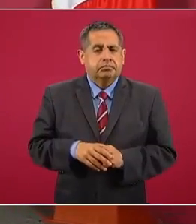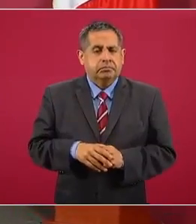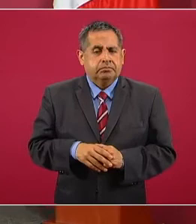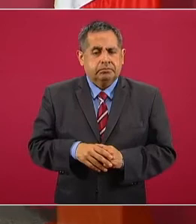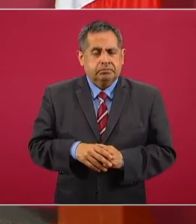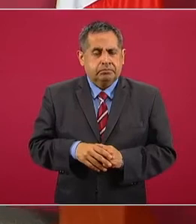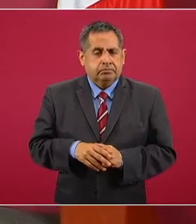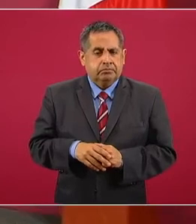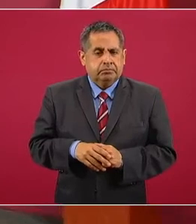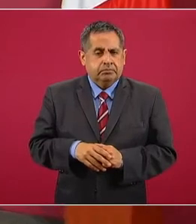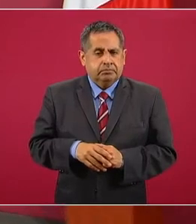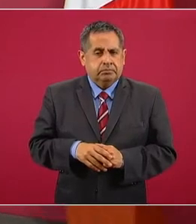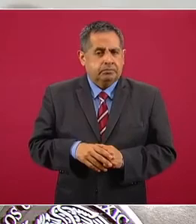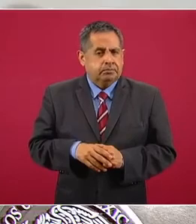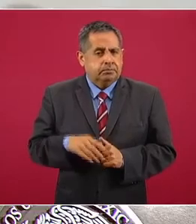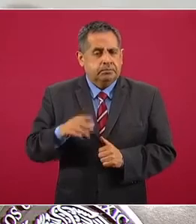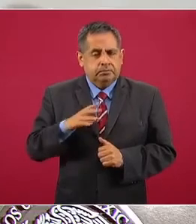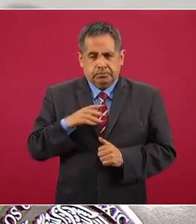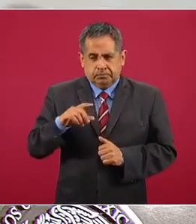otras